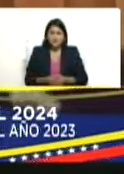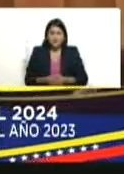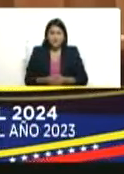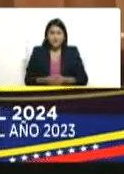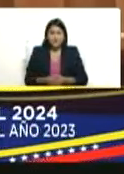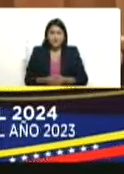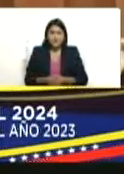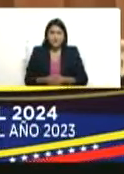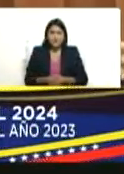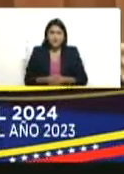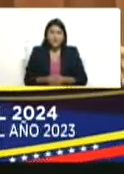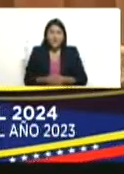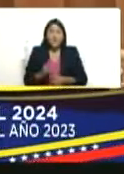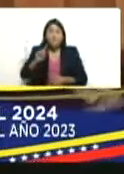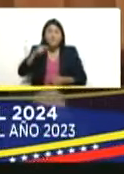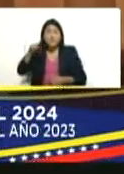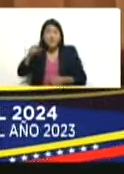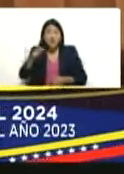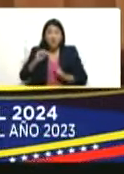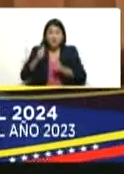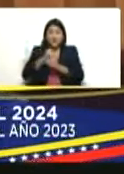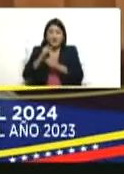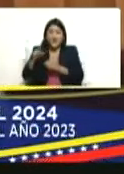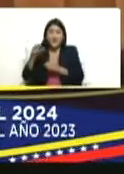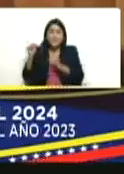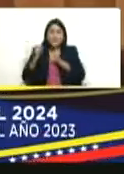Primero despachaba desde Bogotá, Colombia,